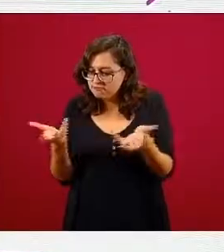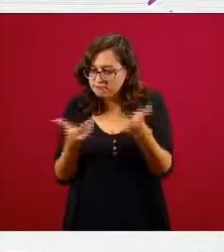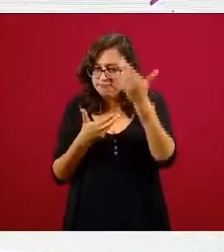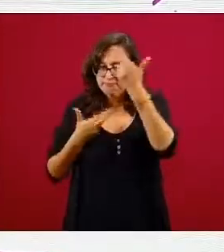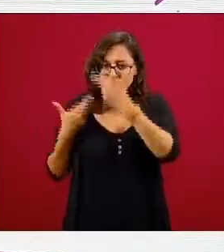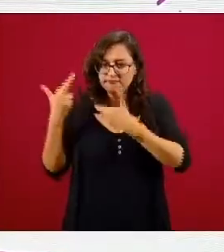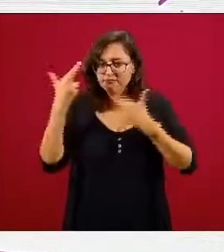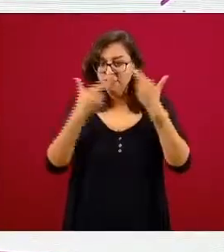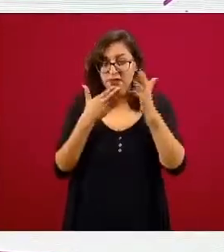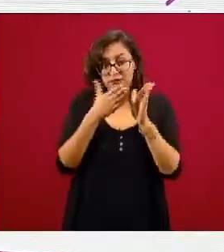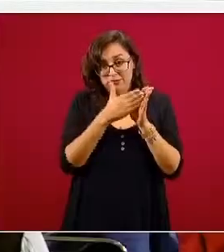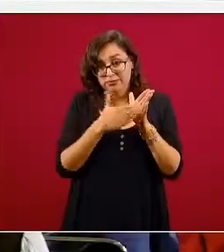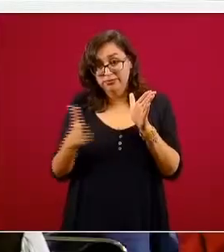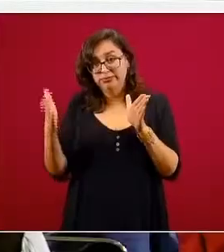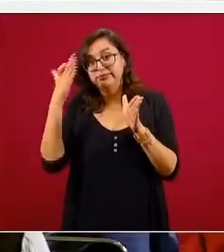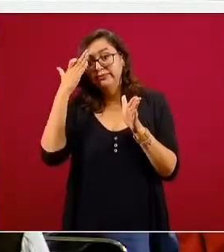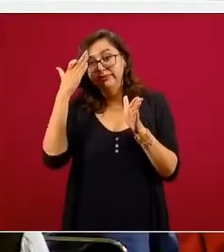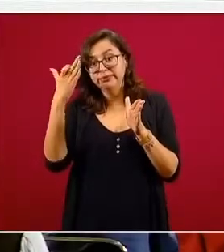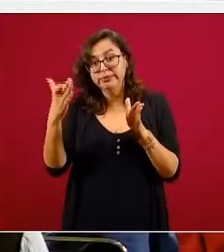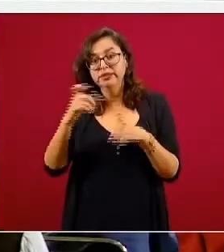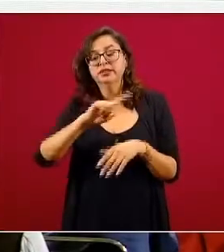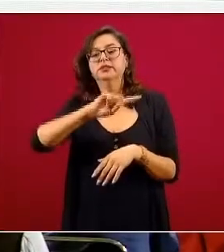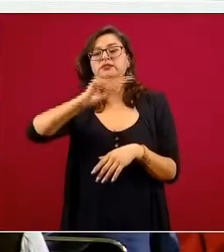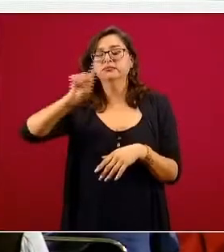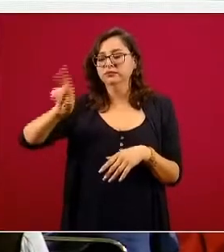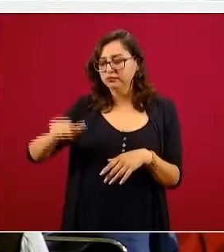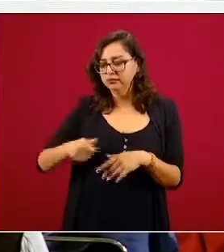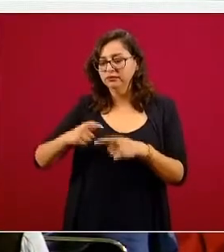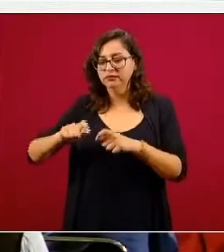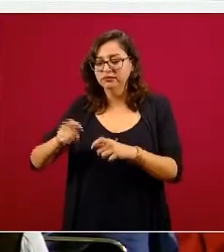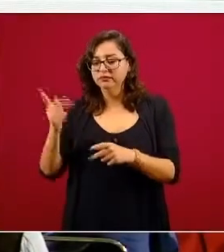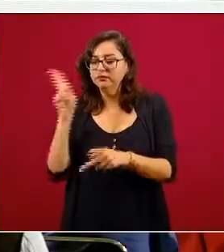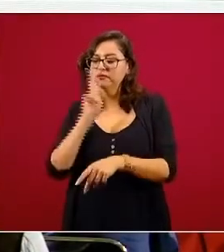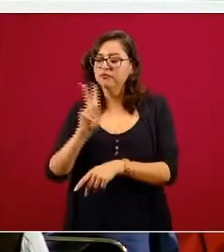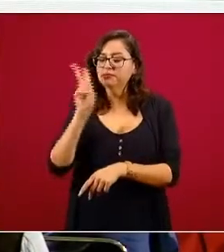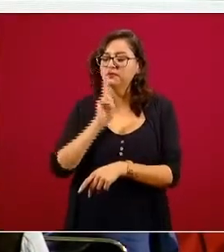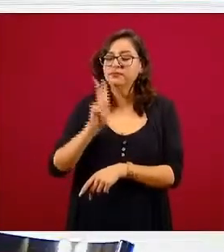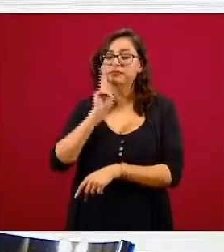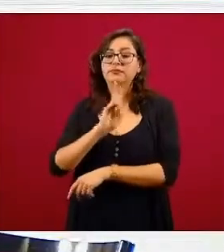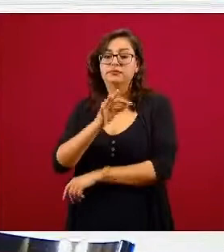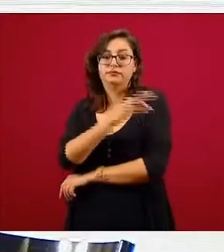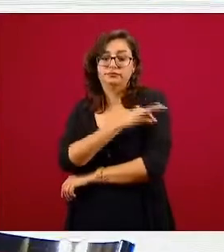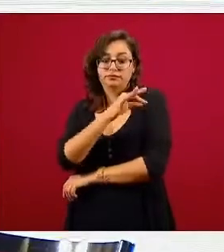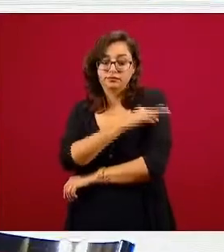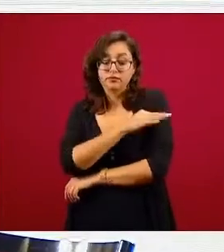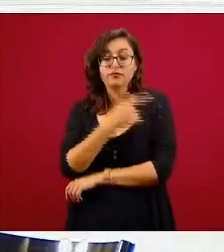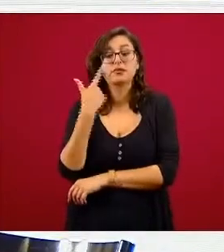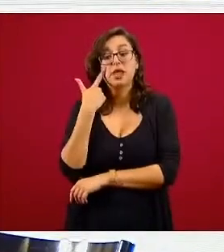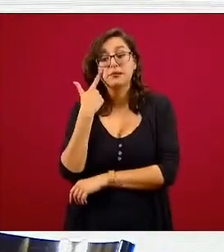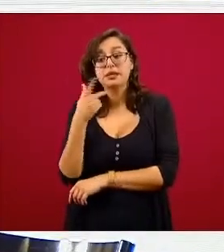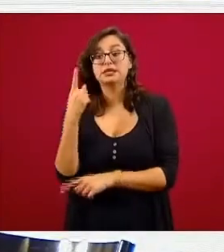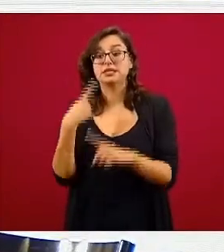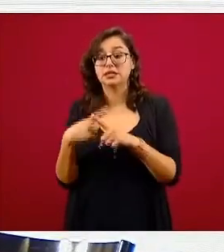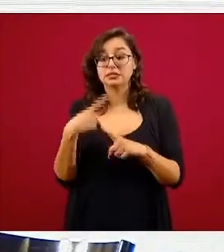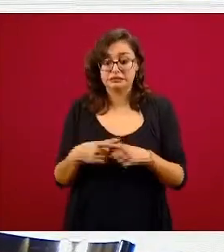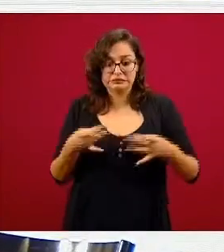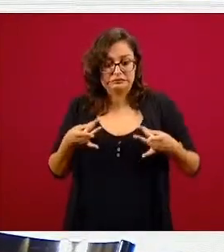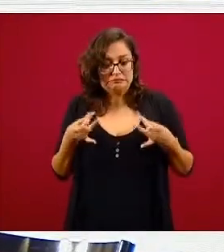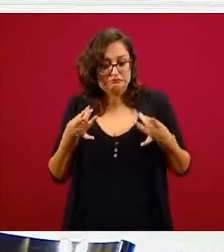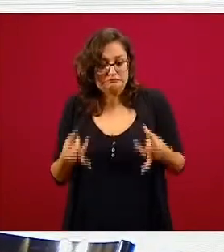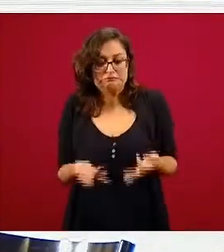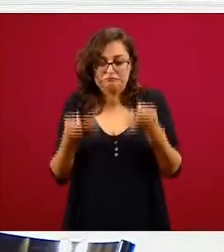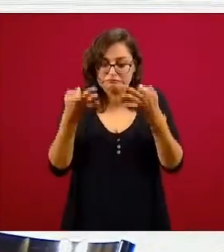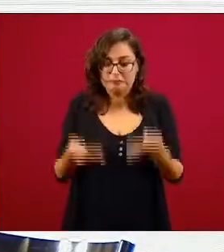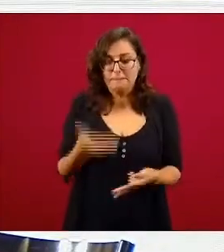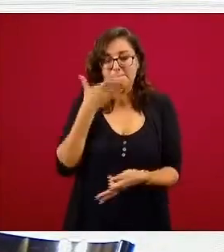Todo este tiempo se lleva. Y luego se preparan los reactivos para hacer las pruebas de uso de la vacuna, es decir, de la calidad, la